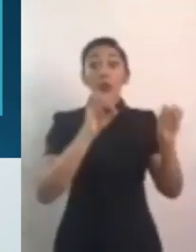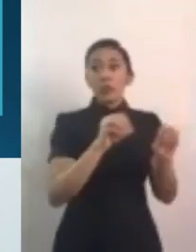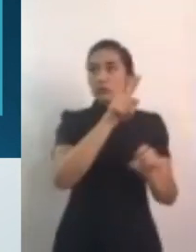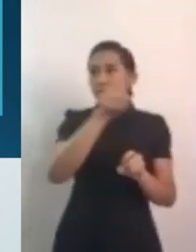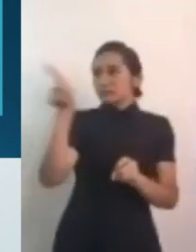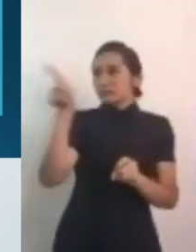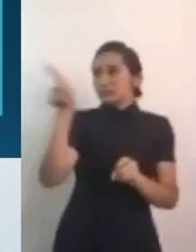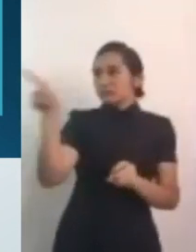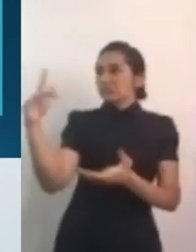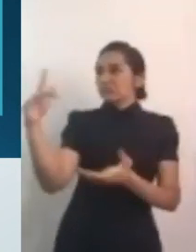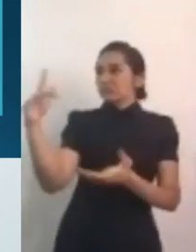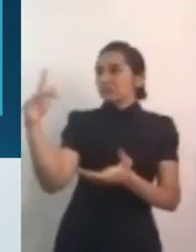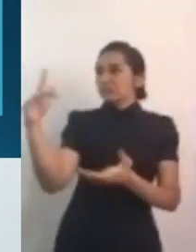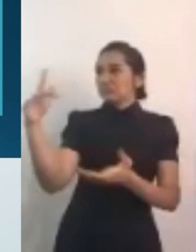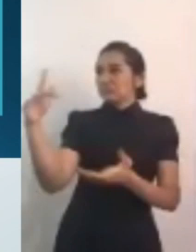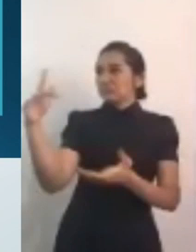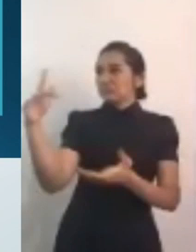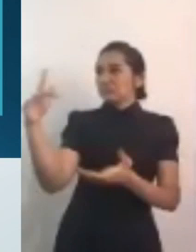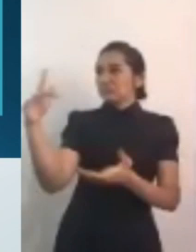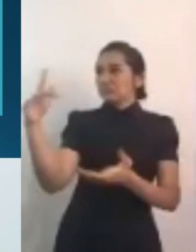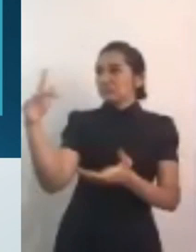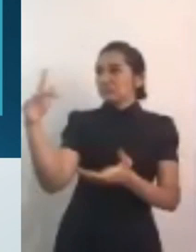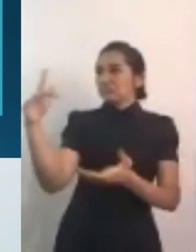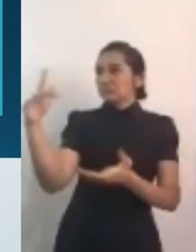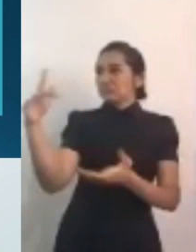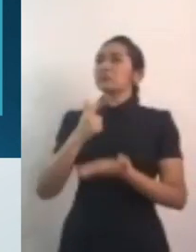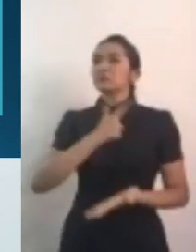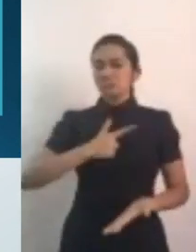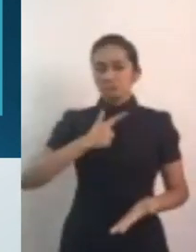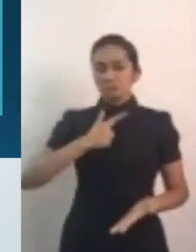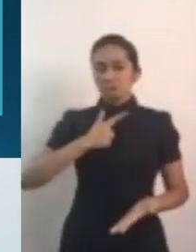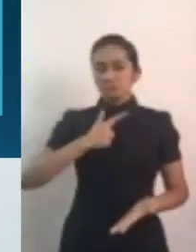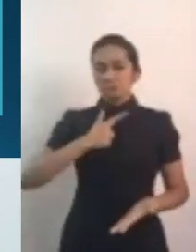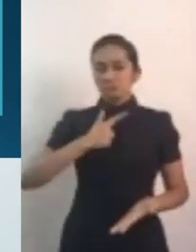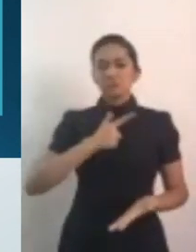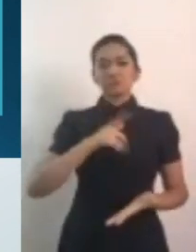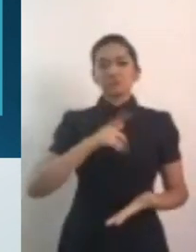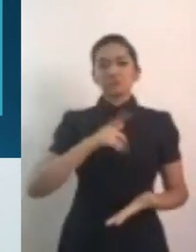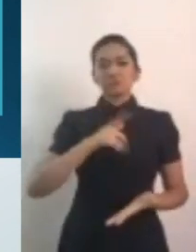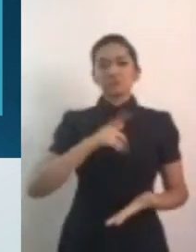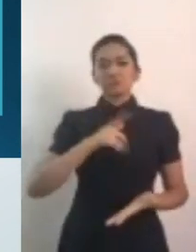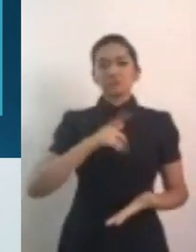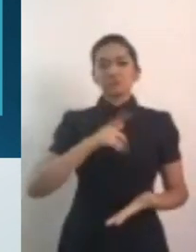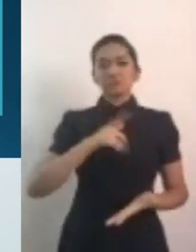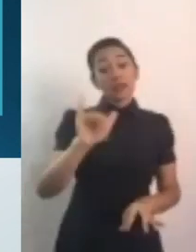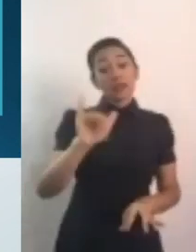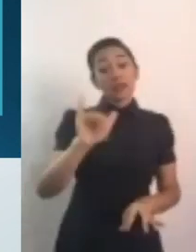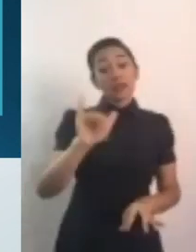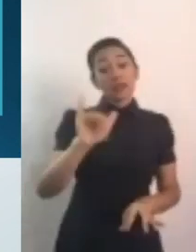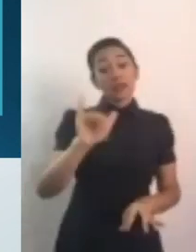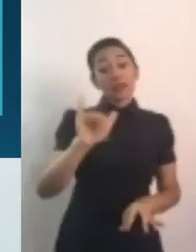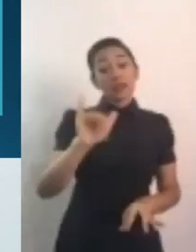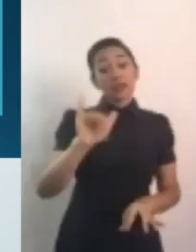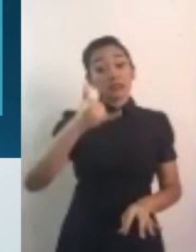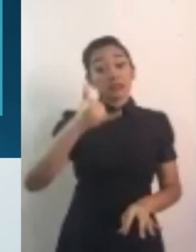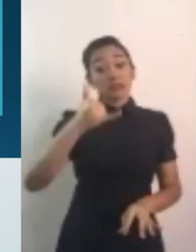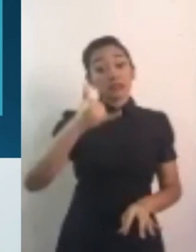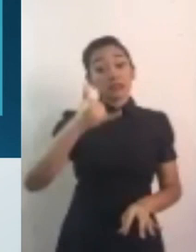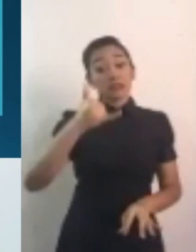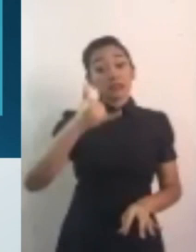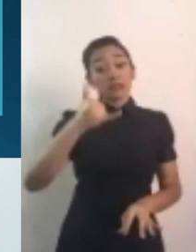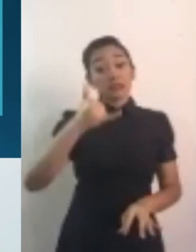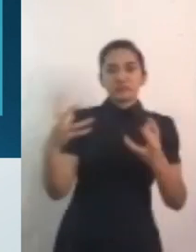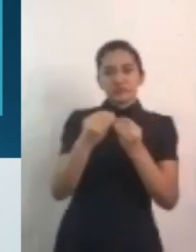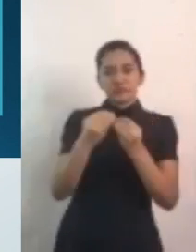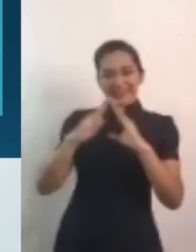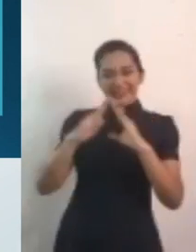y en este caso es normalmente apoyo a través de teléfono o bien apoyo a través de alguien con quien vivimos o como en